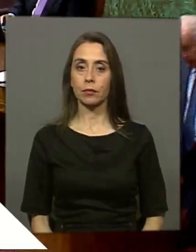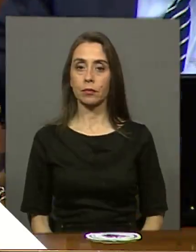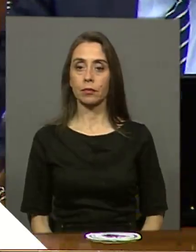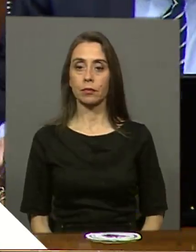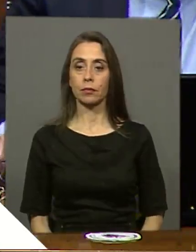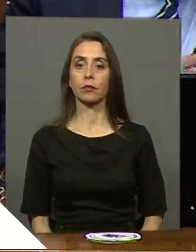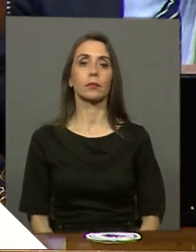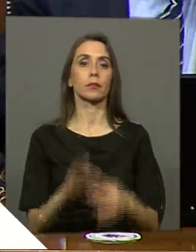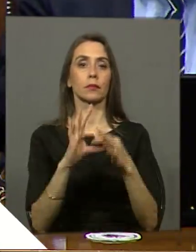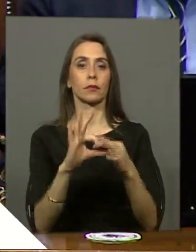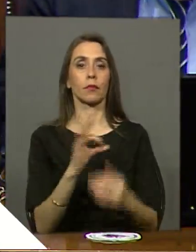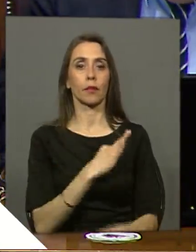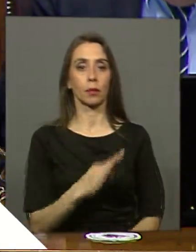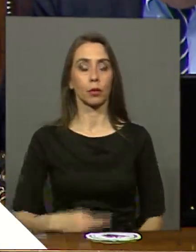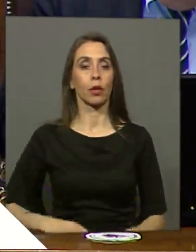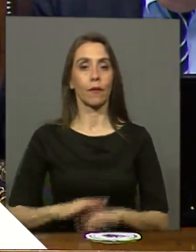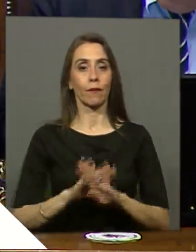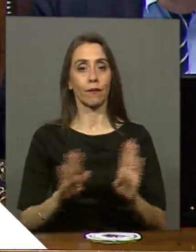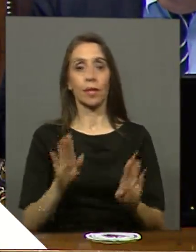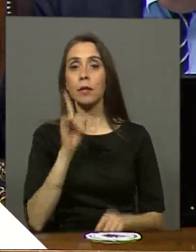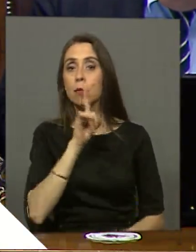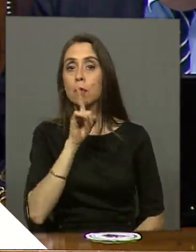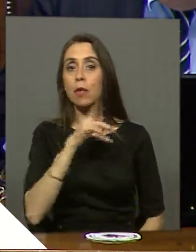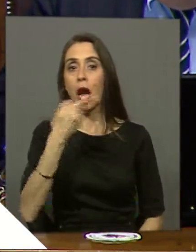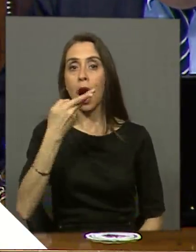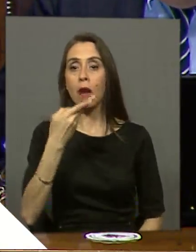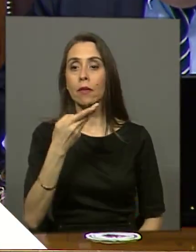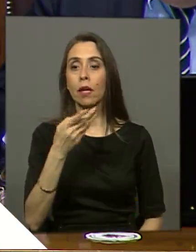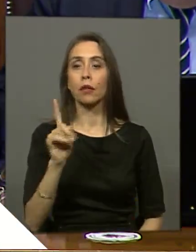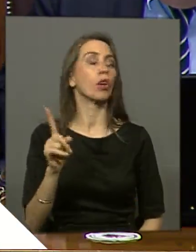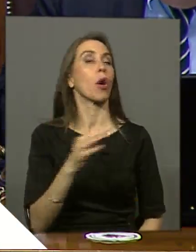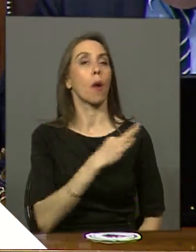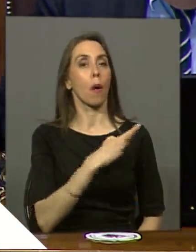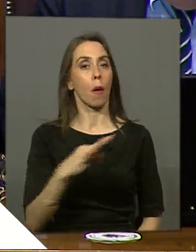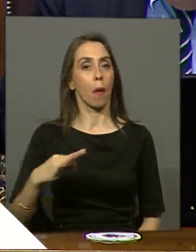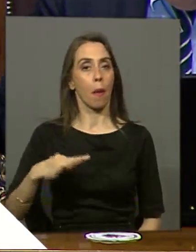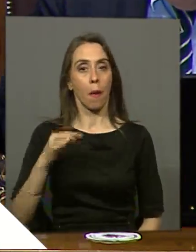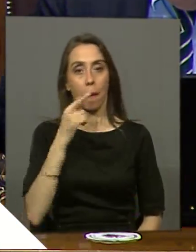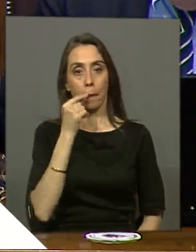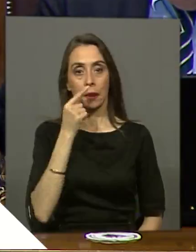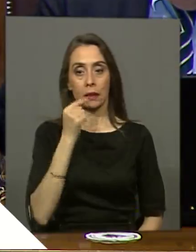Gracias diputado para terminar le ofrezco la palabra al diputado ah perdón al señor ministro